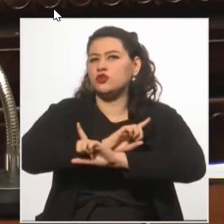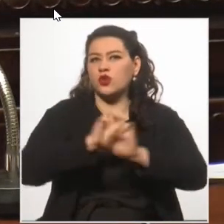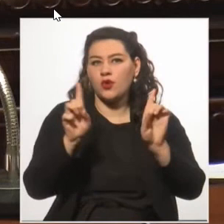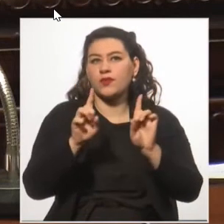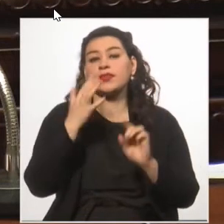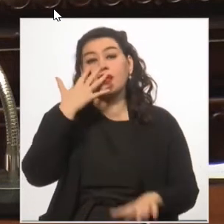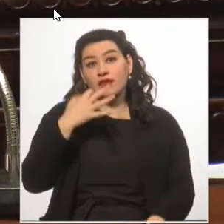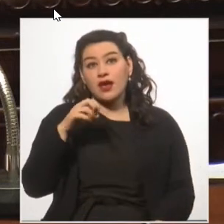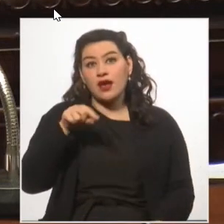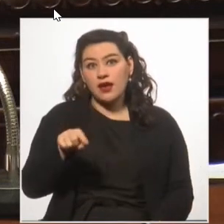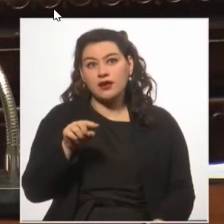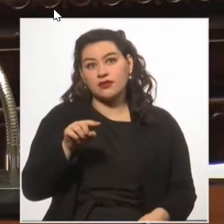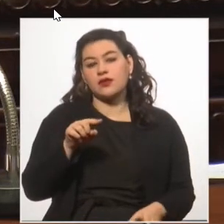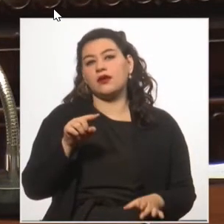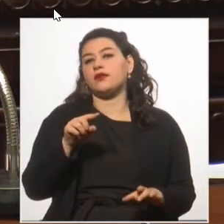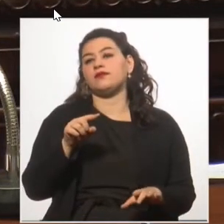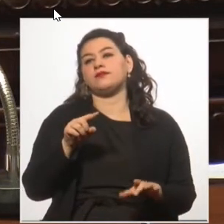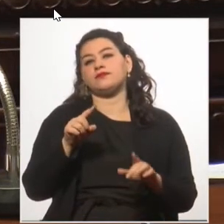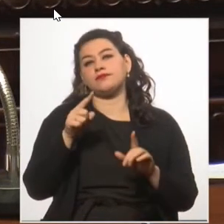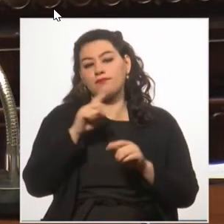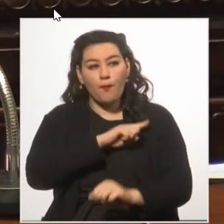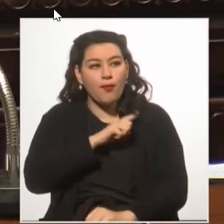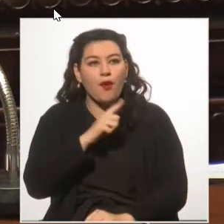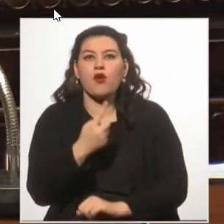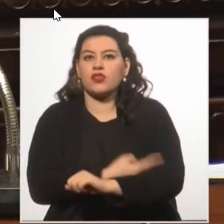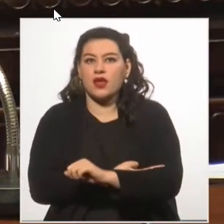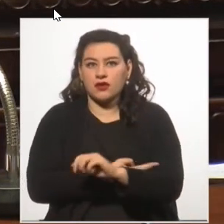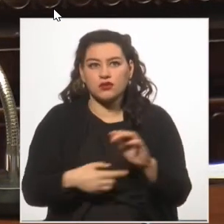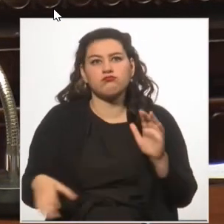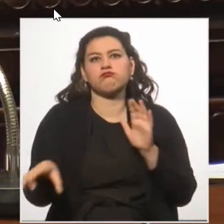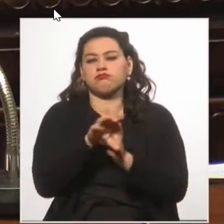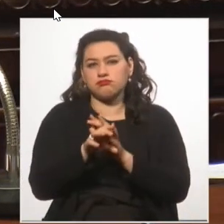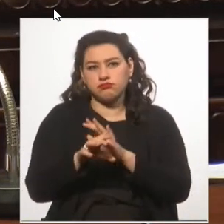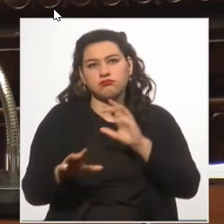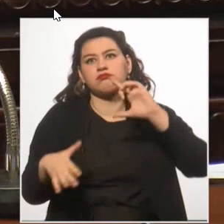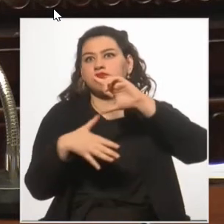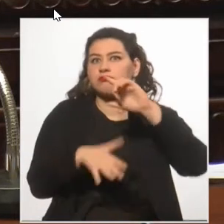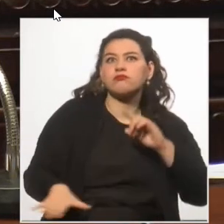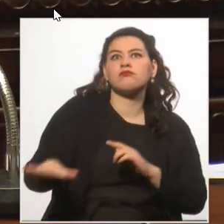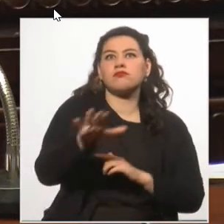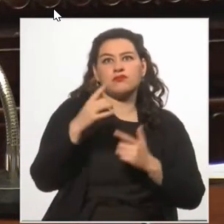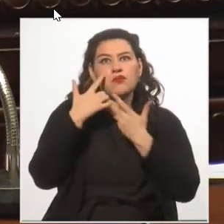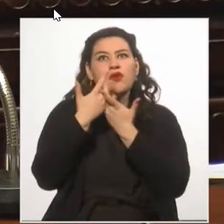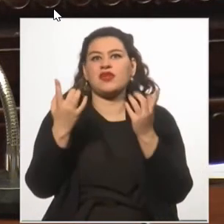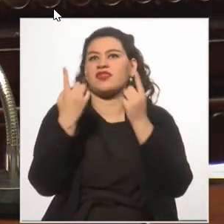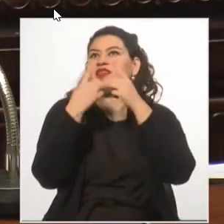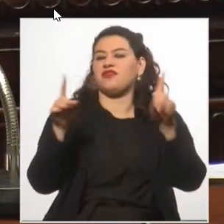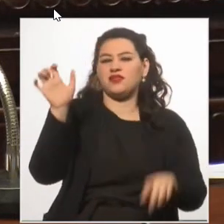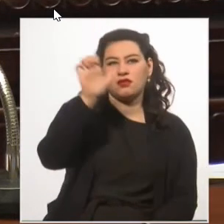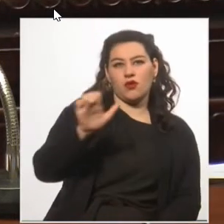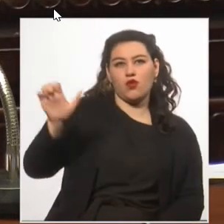hecho, es este insustituible poder constituyente lo que distingue a América Latina de